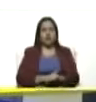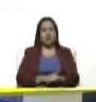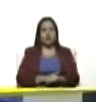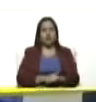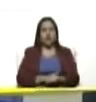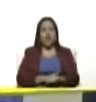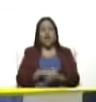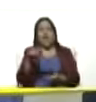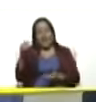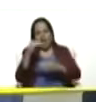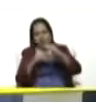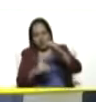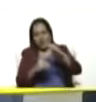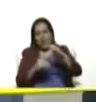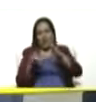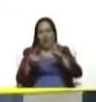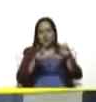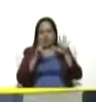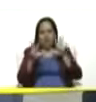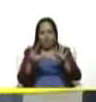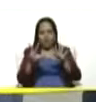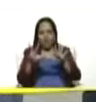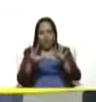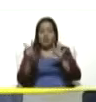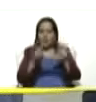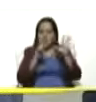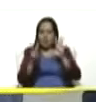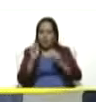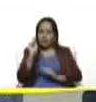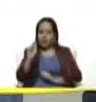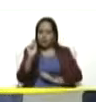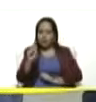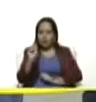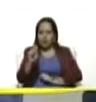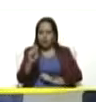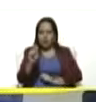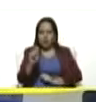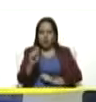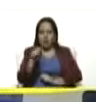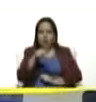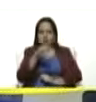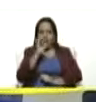la puntuación, Luis, tu puntuación de la linareña,